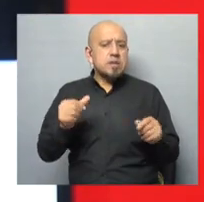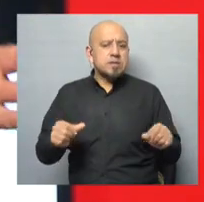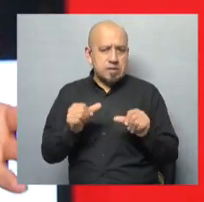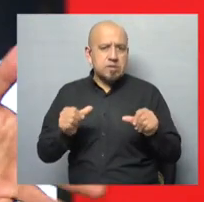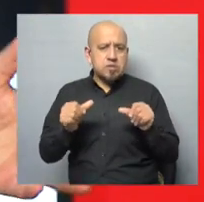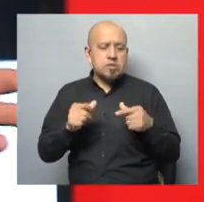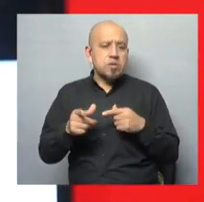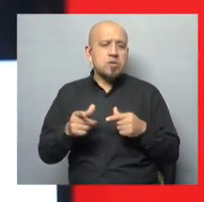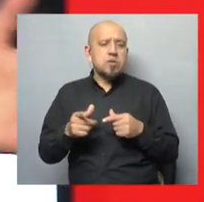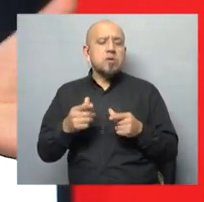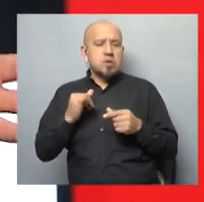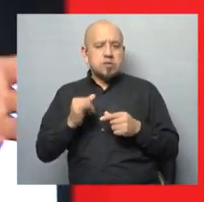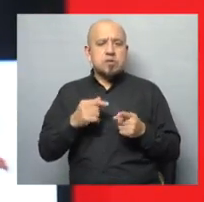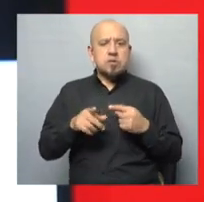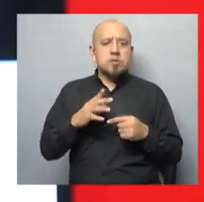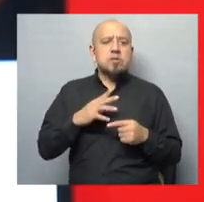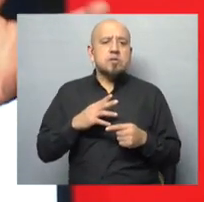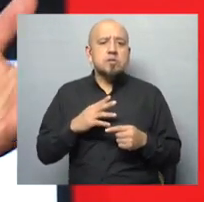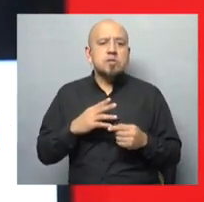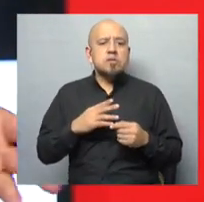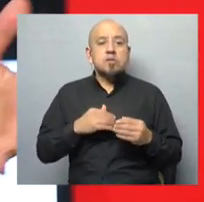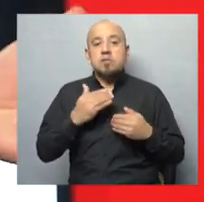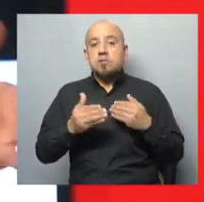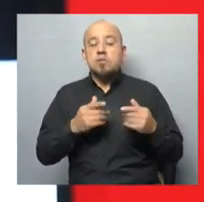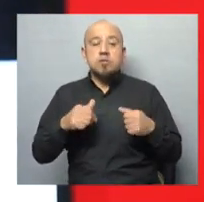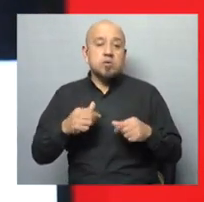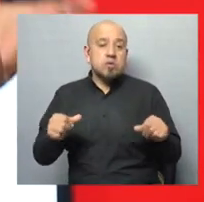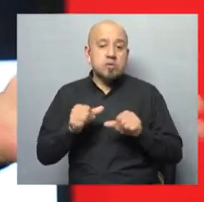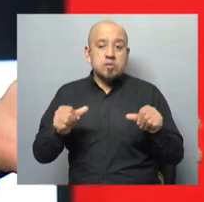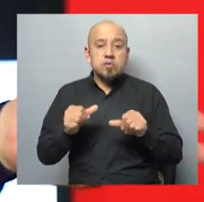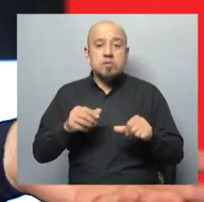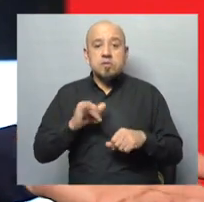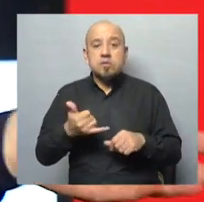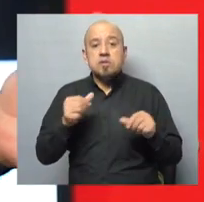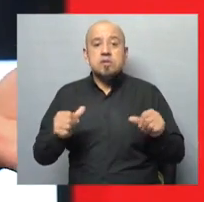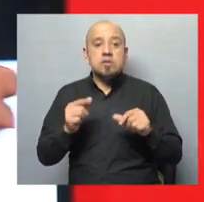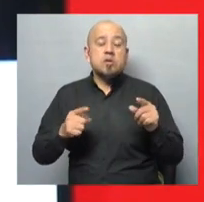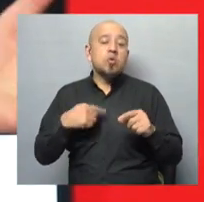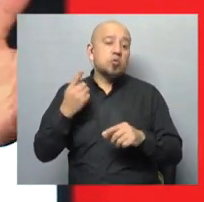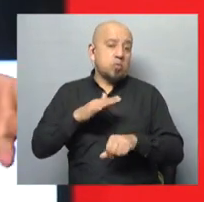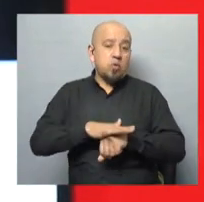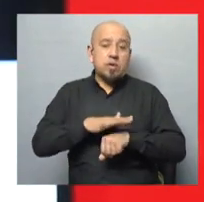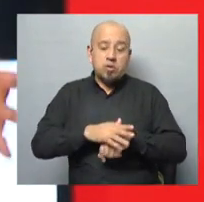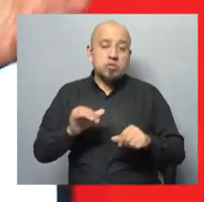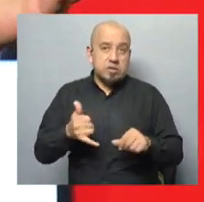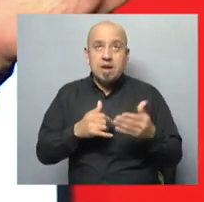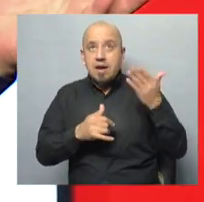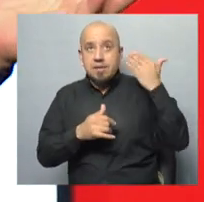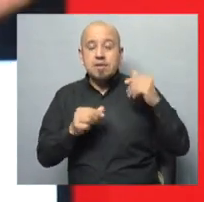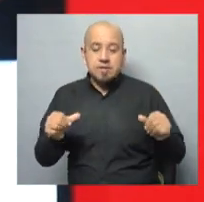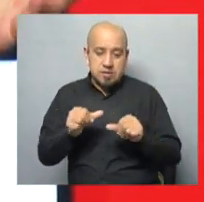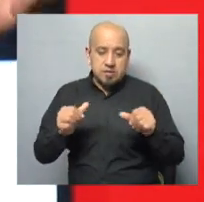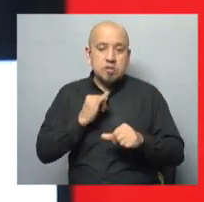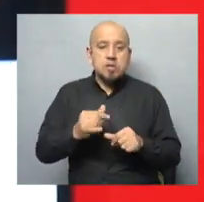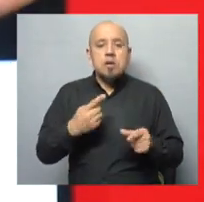cierto que seguramente muchísimas de las cosas que venimos haciendo ya se hicieron la con nuestro momento eso está claro pero también es cierto que